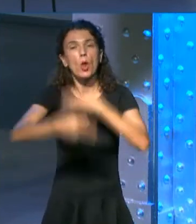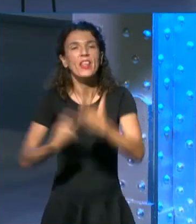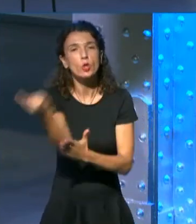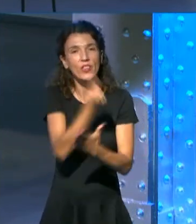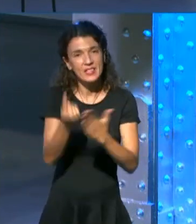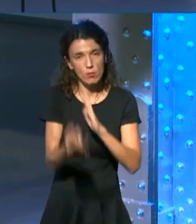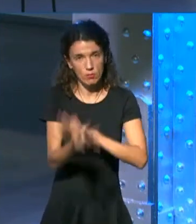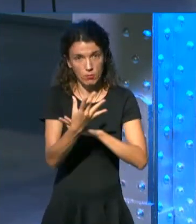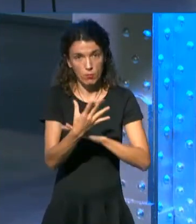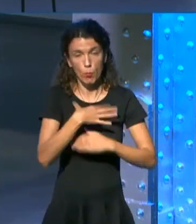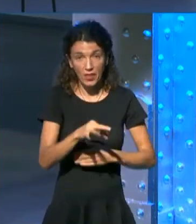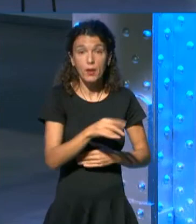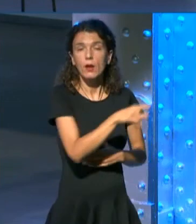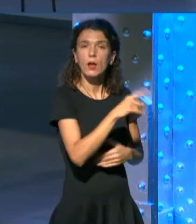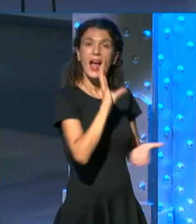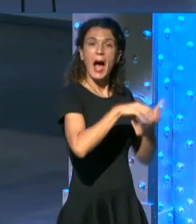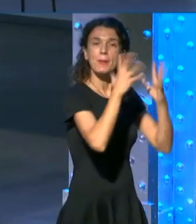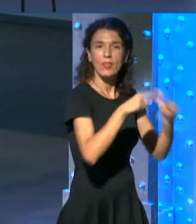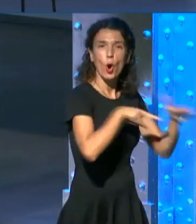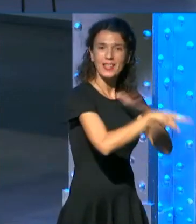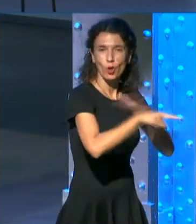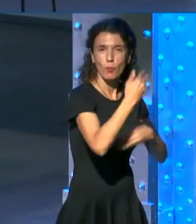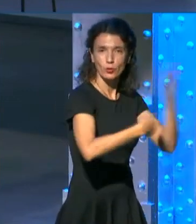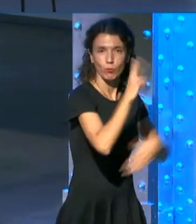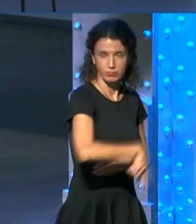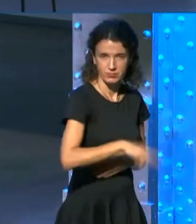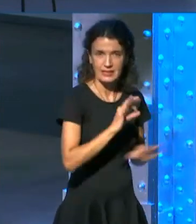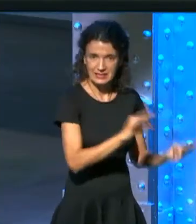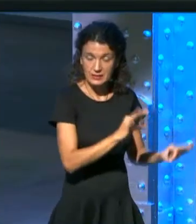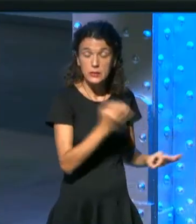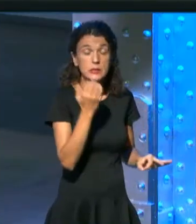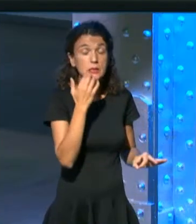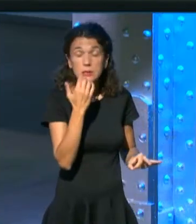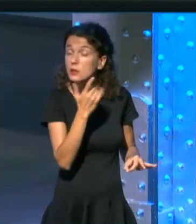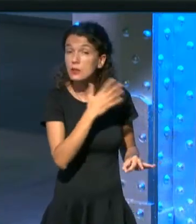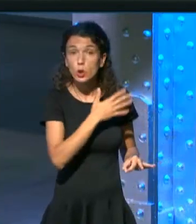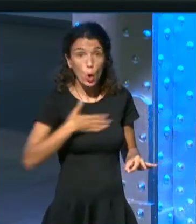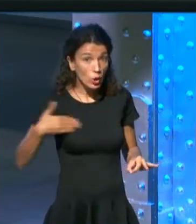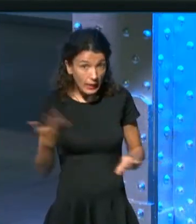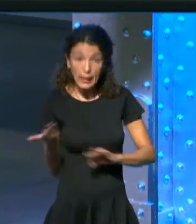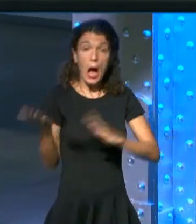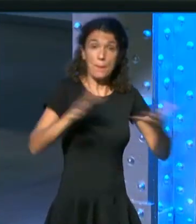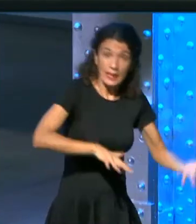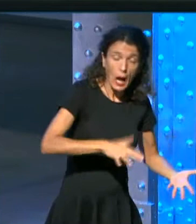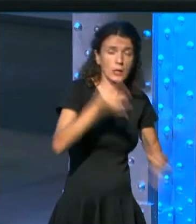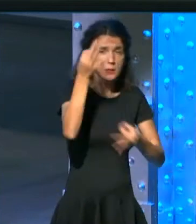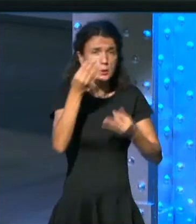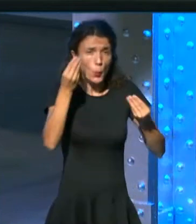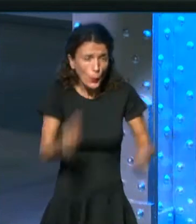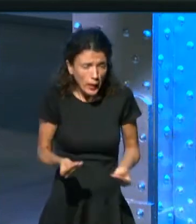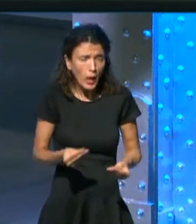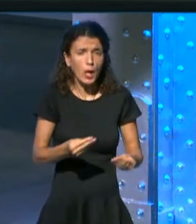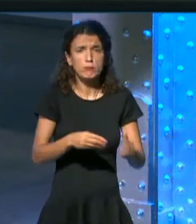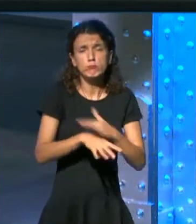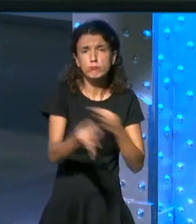realidad la administración es un gran gestor de procesos. Si no quieres aplicarlos de manera rigurosa y estricta